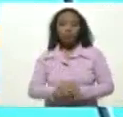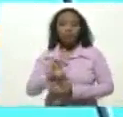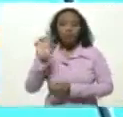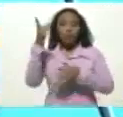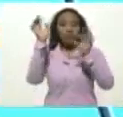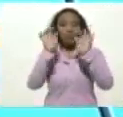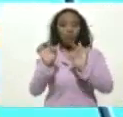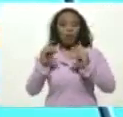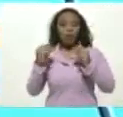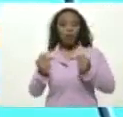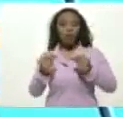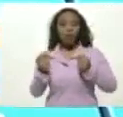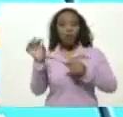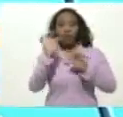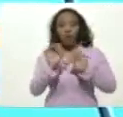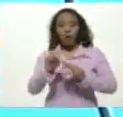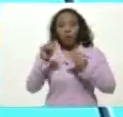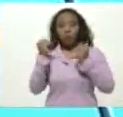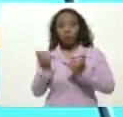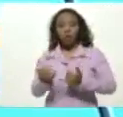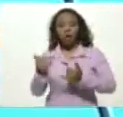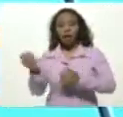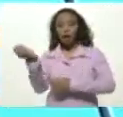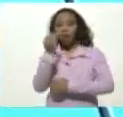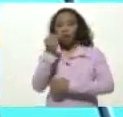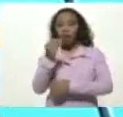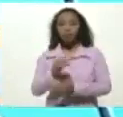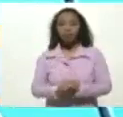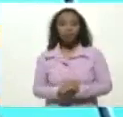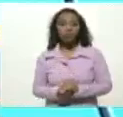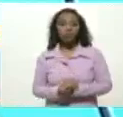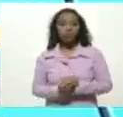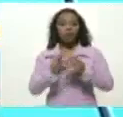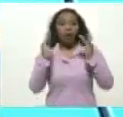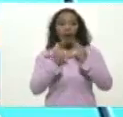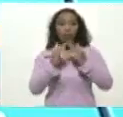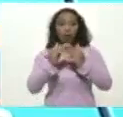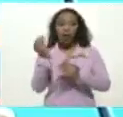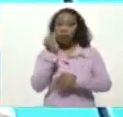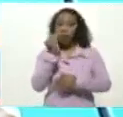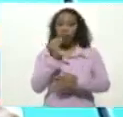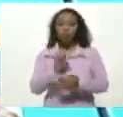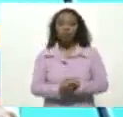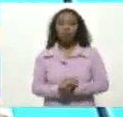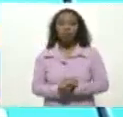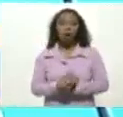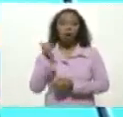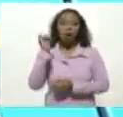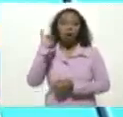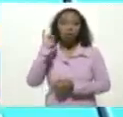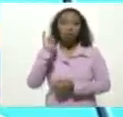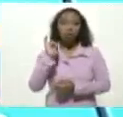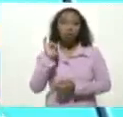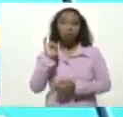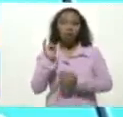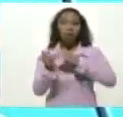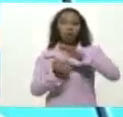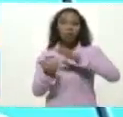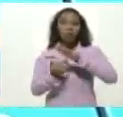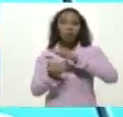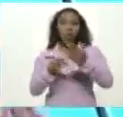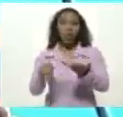módulo que activamos de manera inmediata es alimentación, casas de alimentación. Tenemos el Instituto